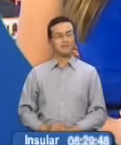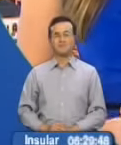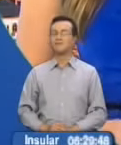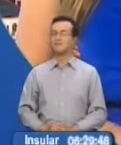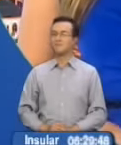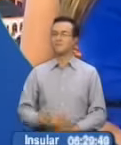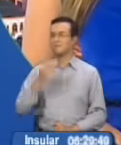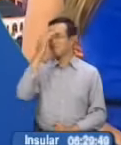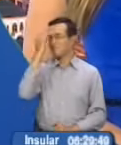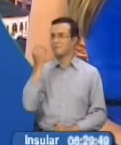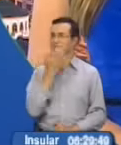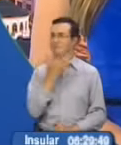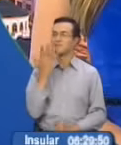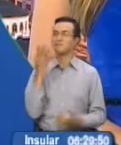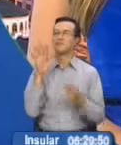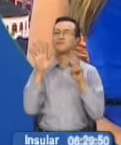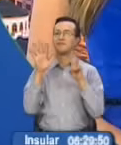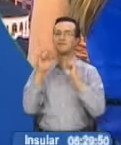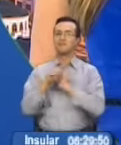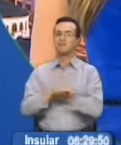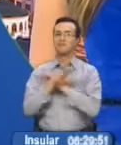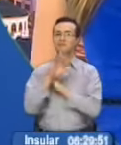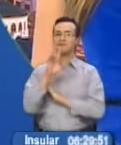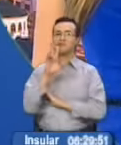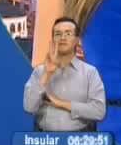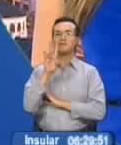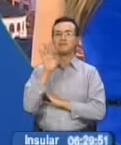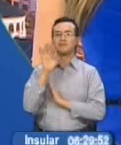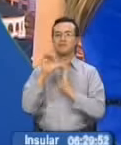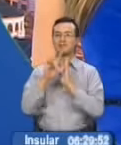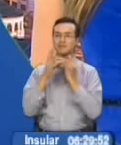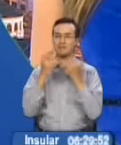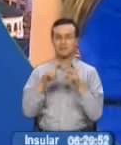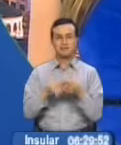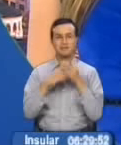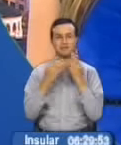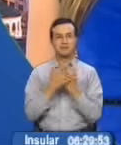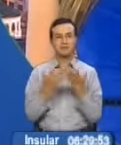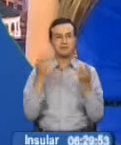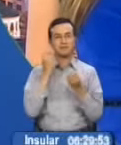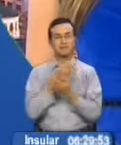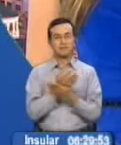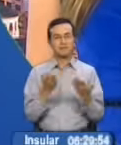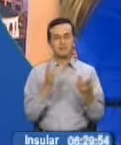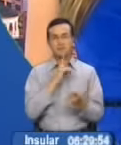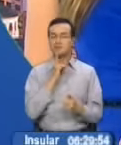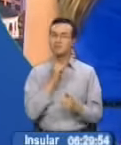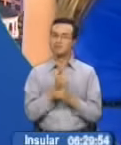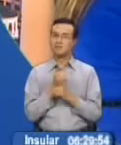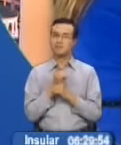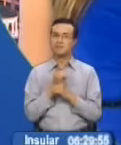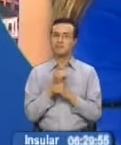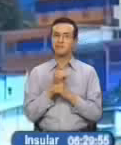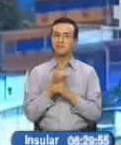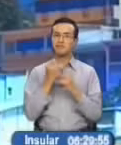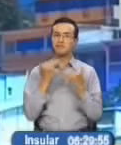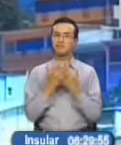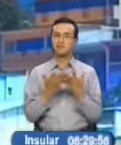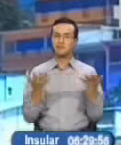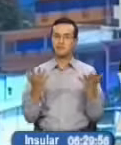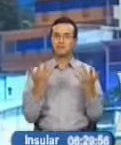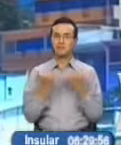Buen día, Vane, ¿cómo estás? Son las 7 de la mañana, 29 minutos. Arrancamos de inmediato con información y, por supuesto, el colofón de este